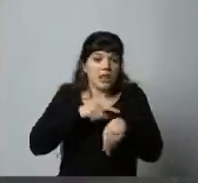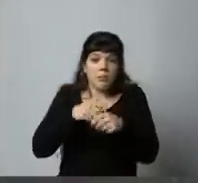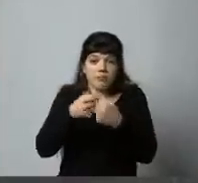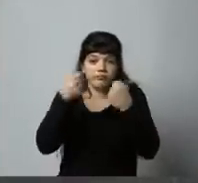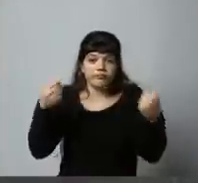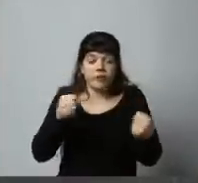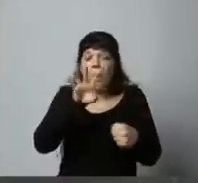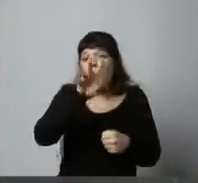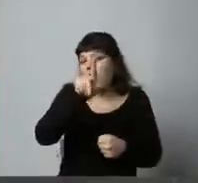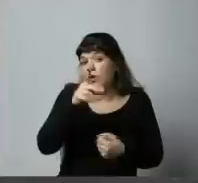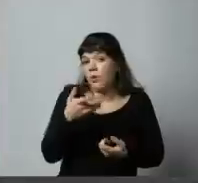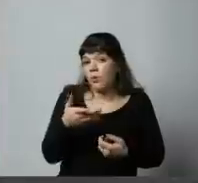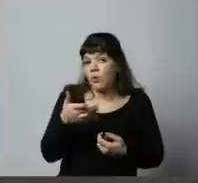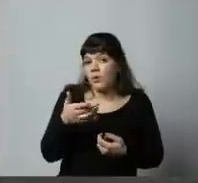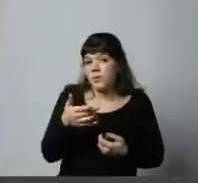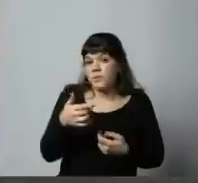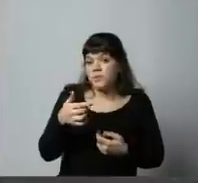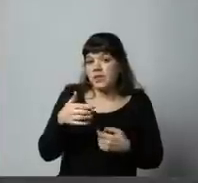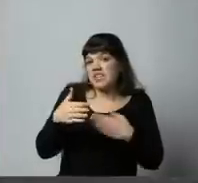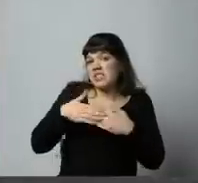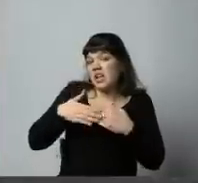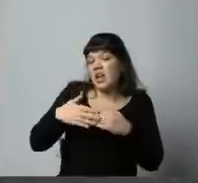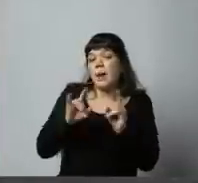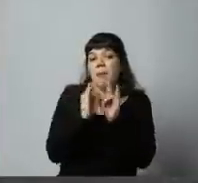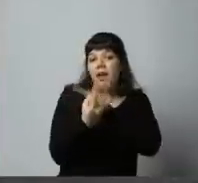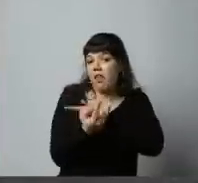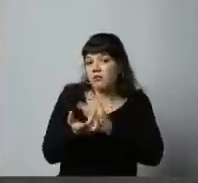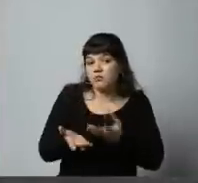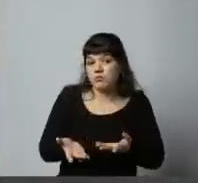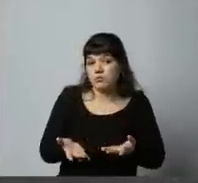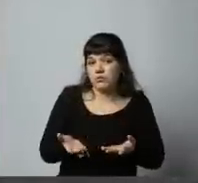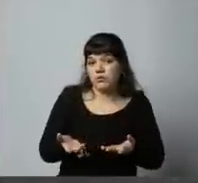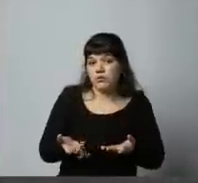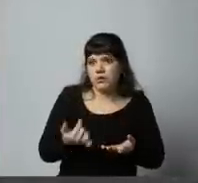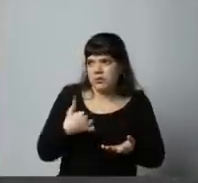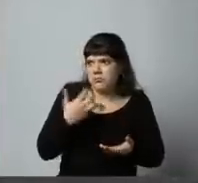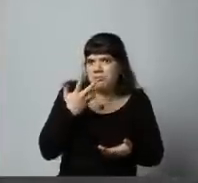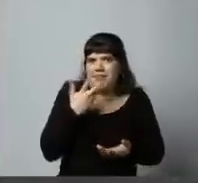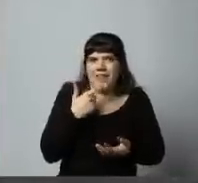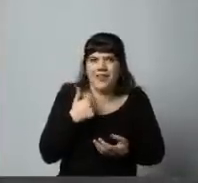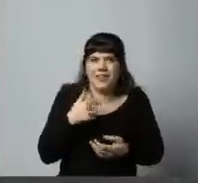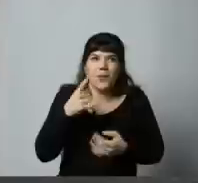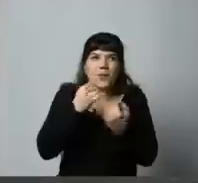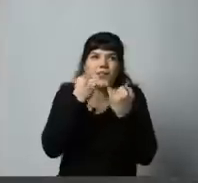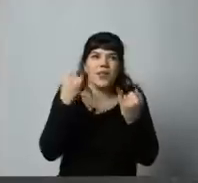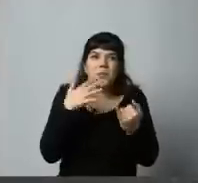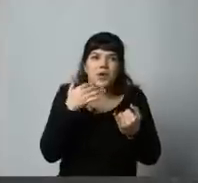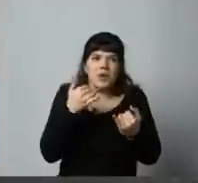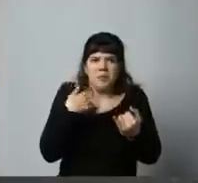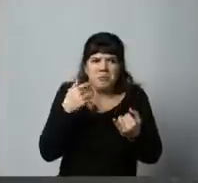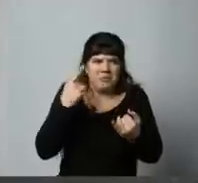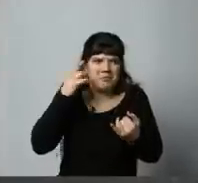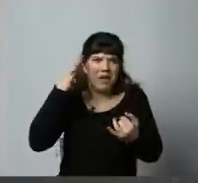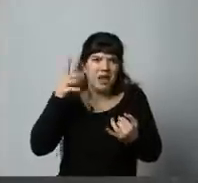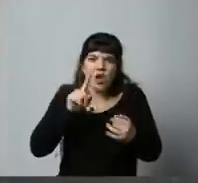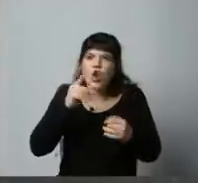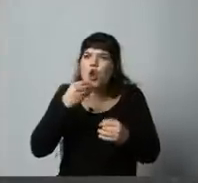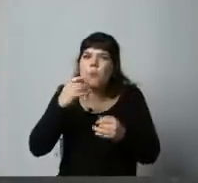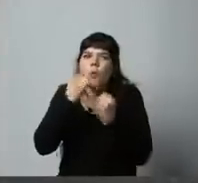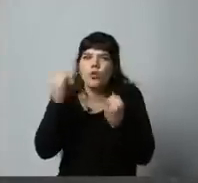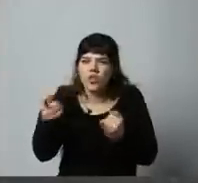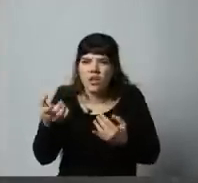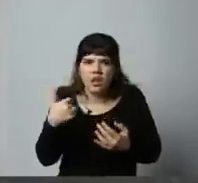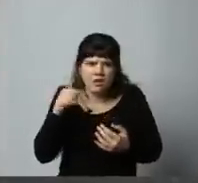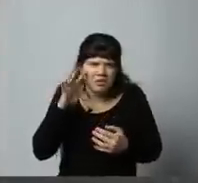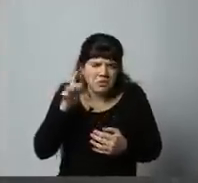41 está ahí en a la vuelta del palacio legislativo no me hubiera gustado que un día no le tocara comer a él o